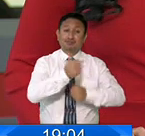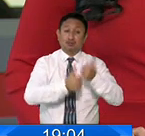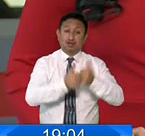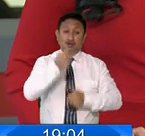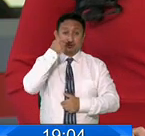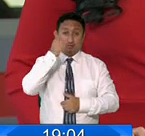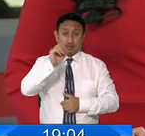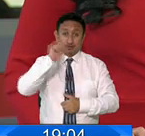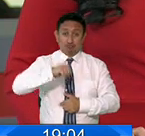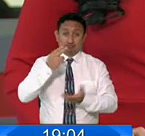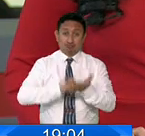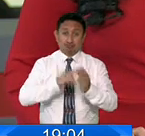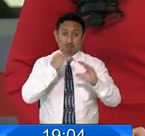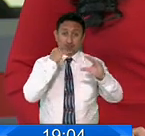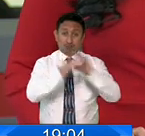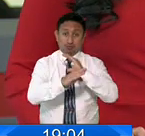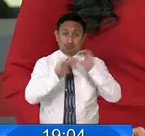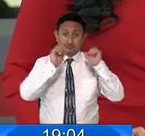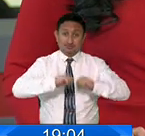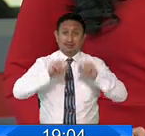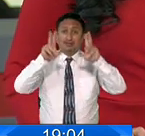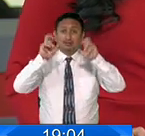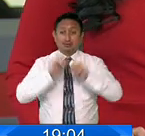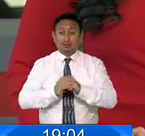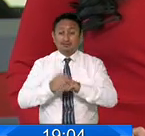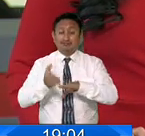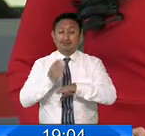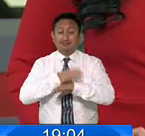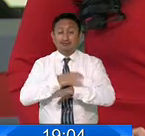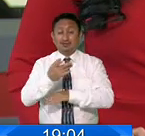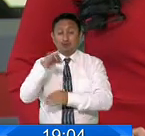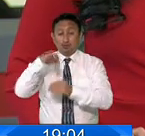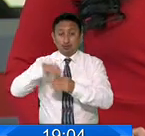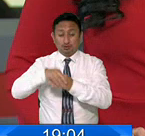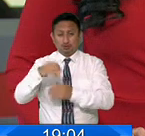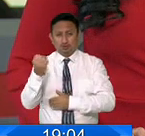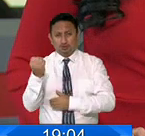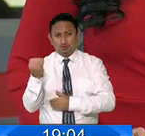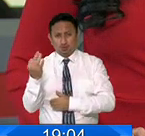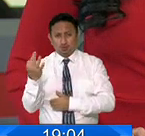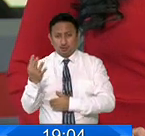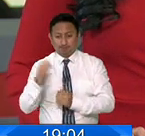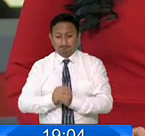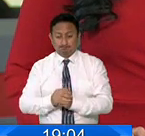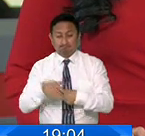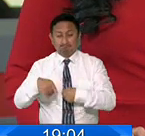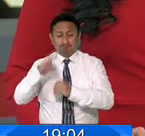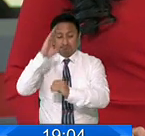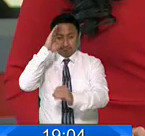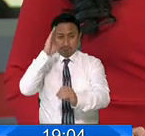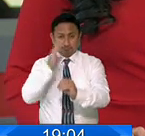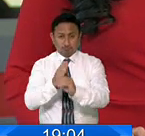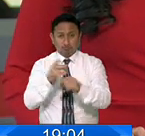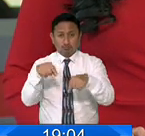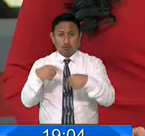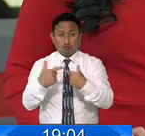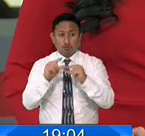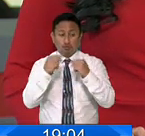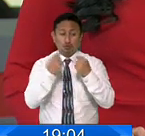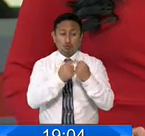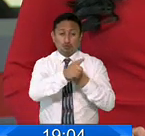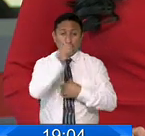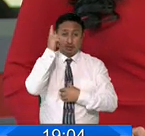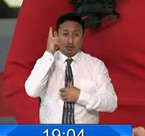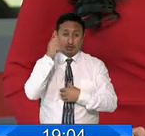publicó el fin de semana con respecto al recuento de los votos. La intención fue plasmada desde sus dirigencias locales.